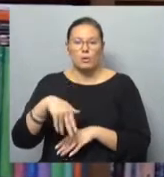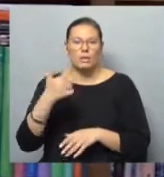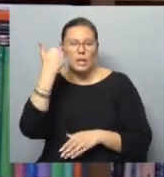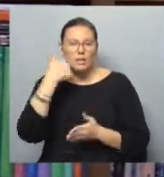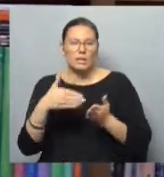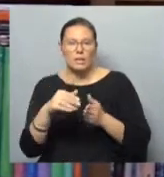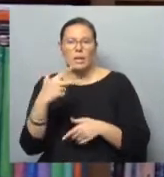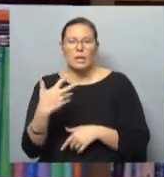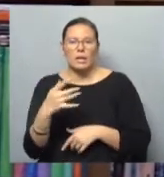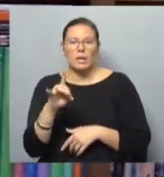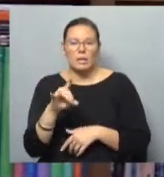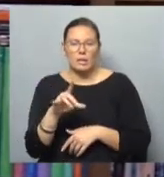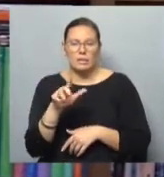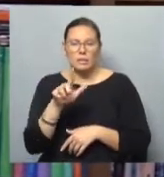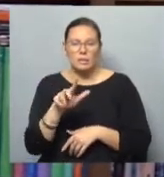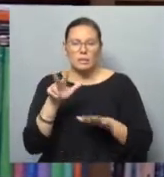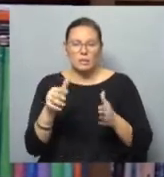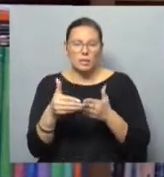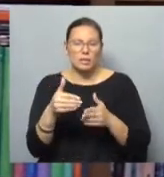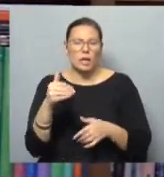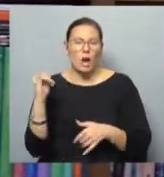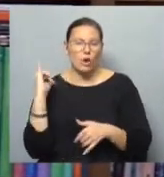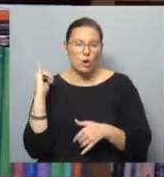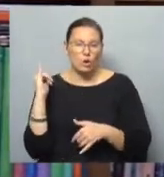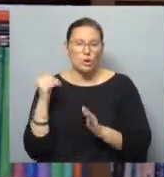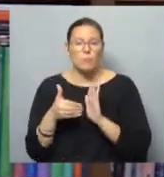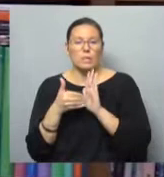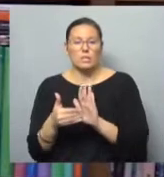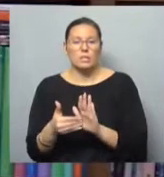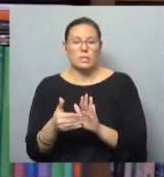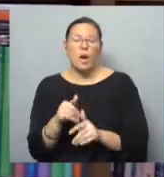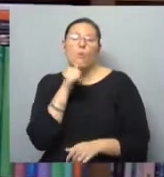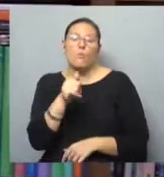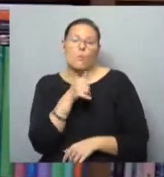Narvaja, 1578, esquina Colonia, por motivo de la presentación de